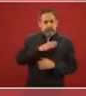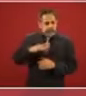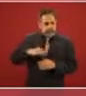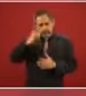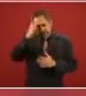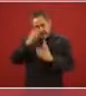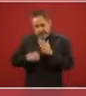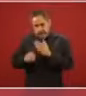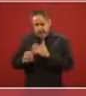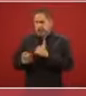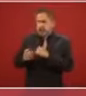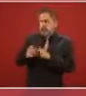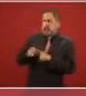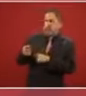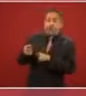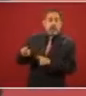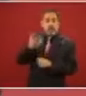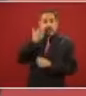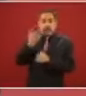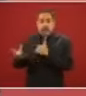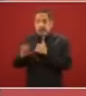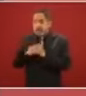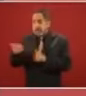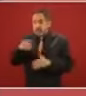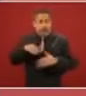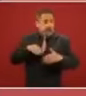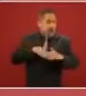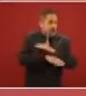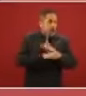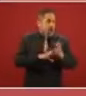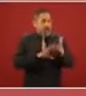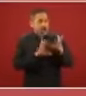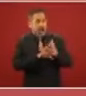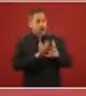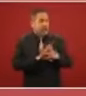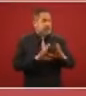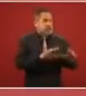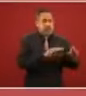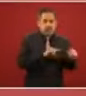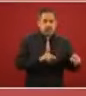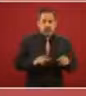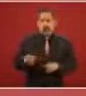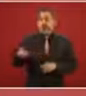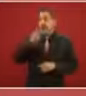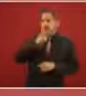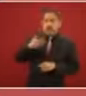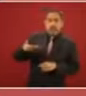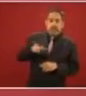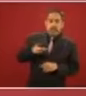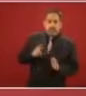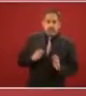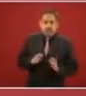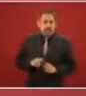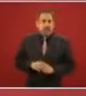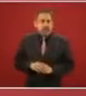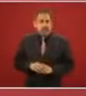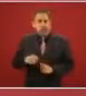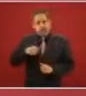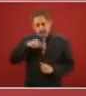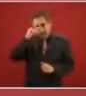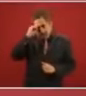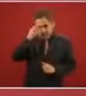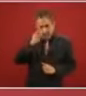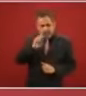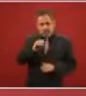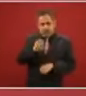les facilite la entrada a los penales. Eso me lo han planteado y se